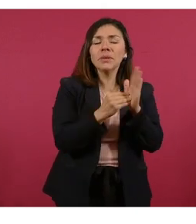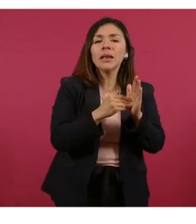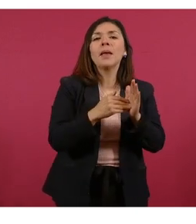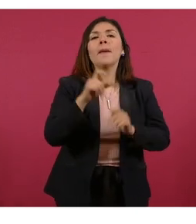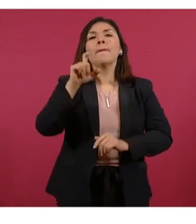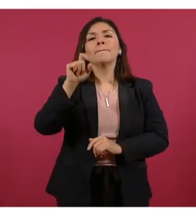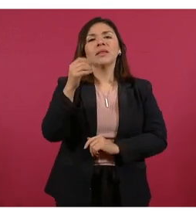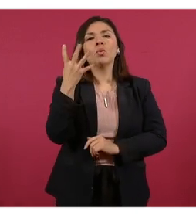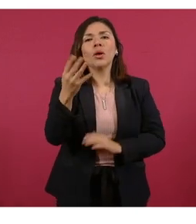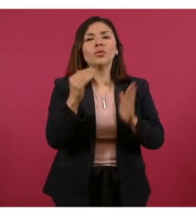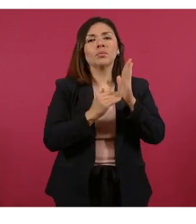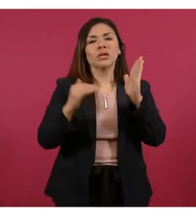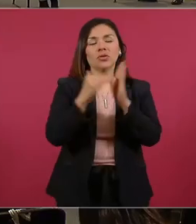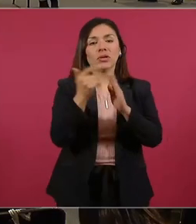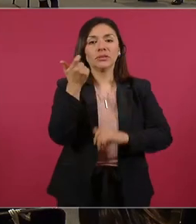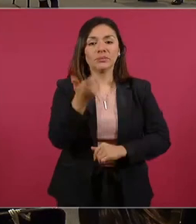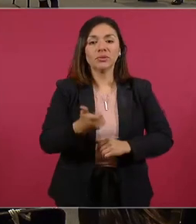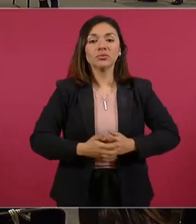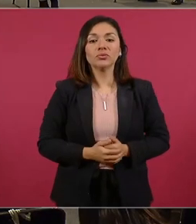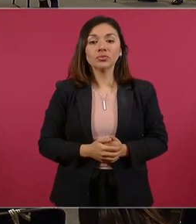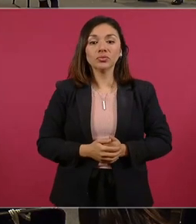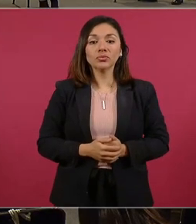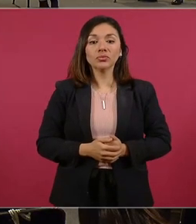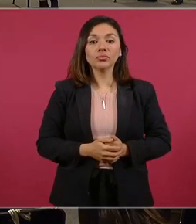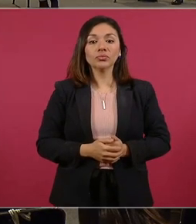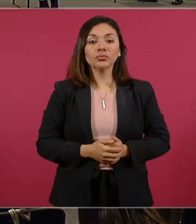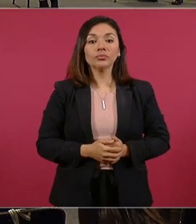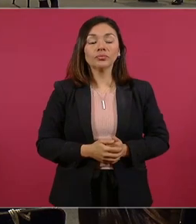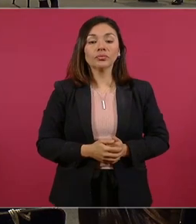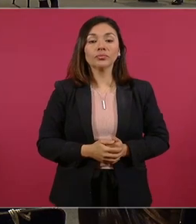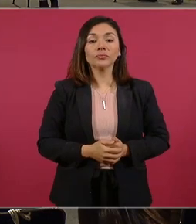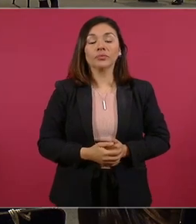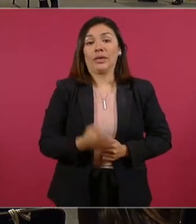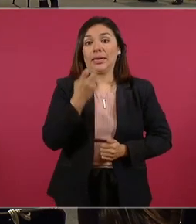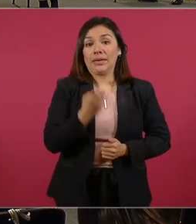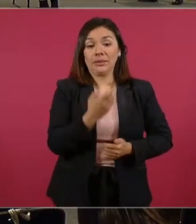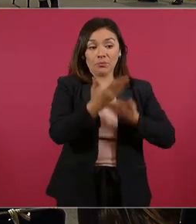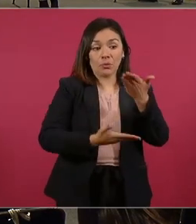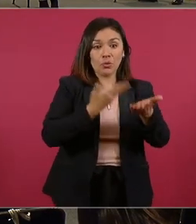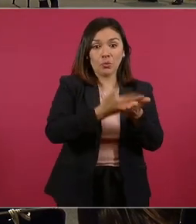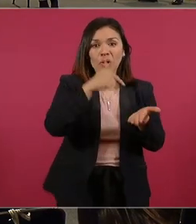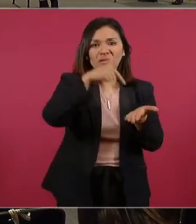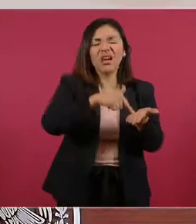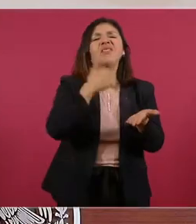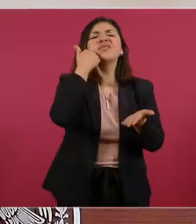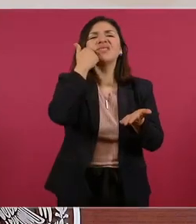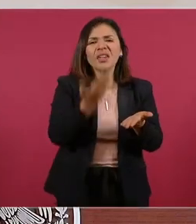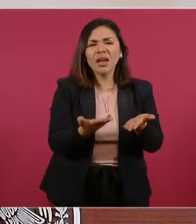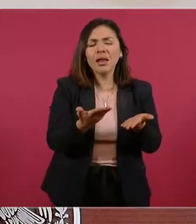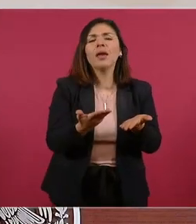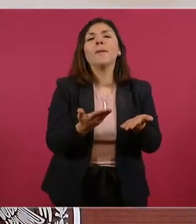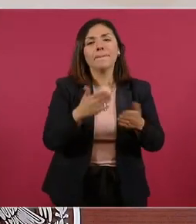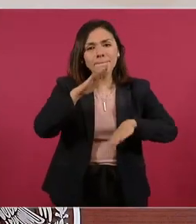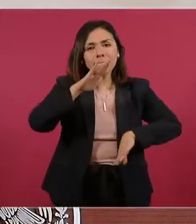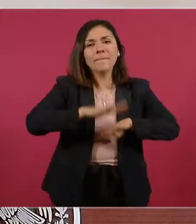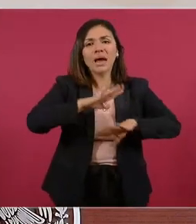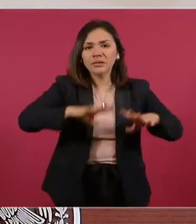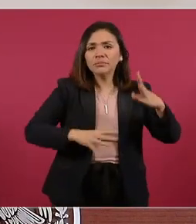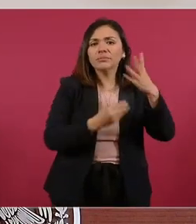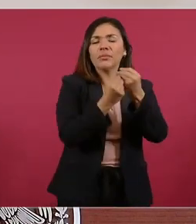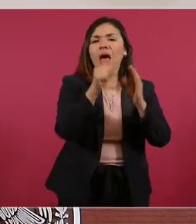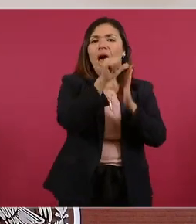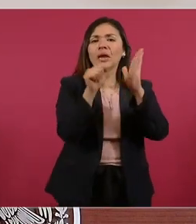133.024 millones de pesos. El contenido de la iniciativa propone hacer adiciones al